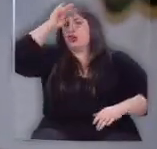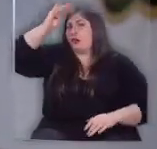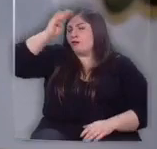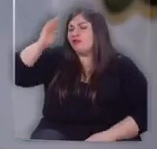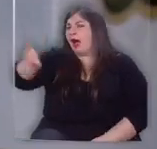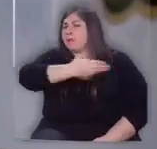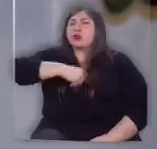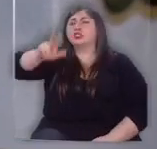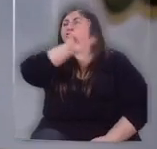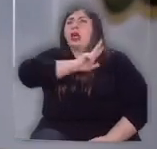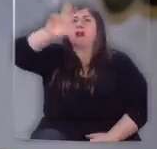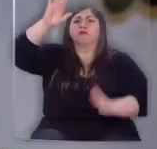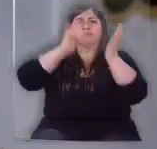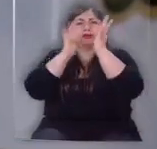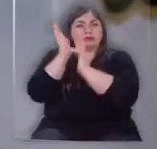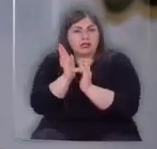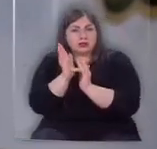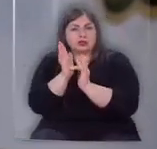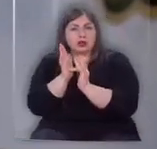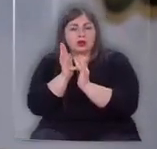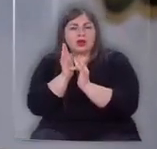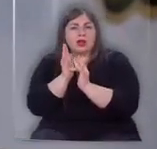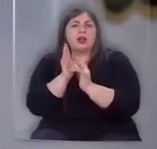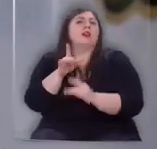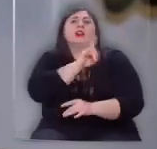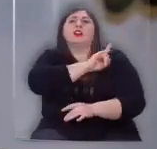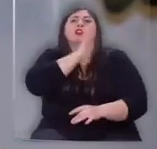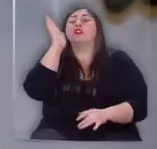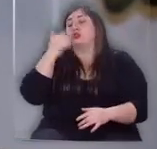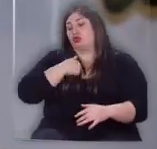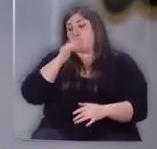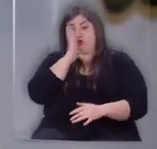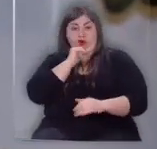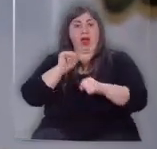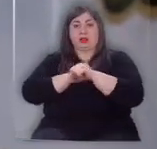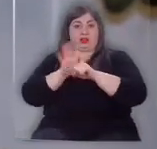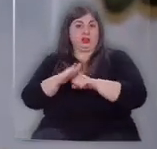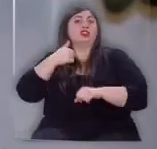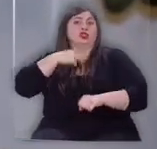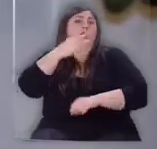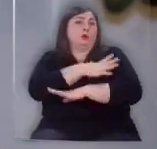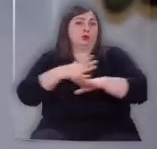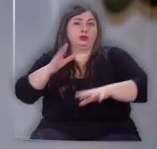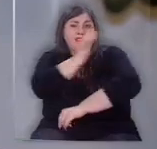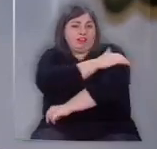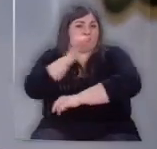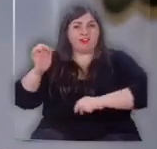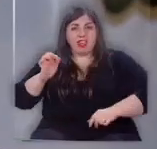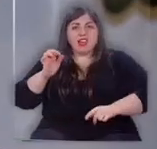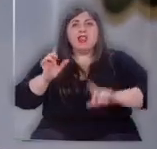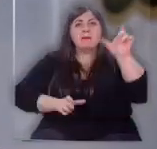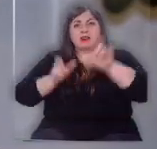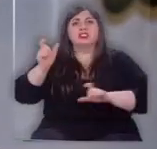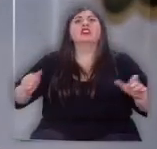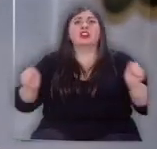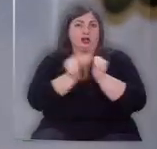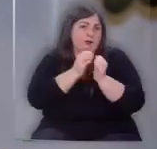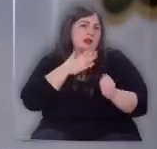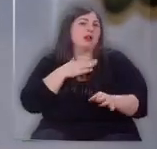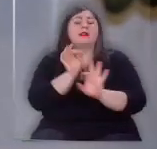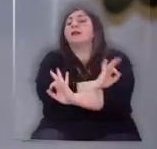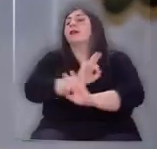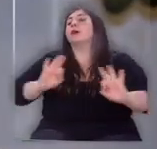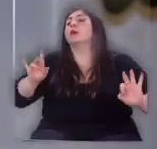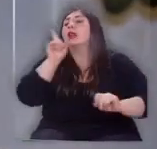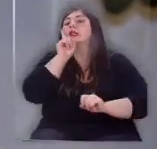confiamos nosotros en Cristo. Y no tengo el coronavirus porque yo tengo mucha fe. Y la gente que estaba conmigo ayer, ninguno